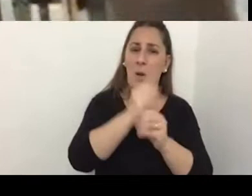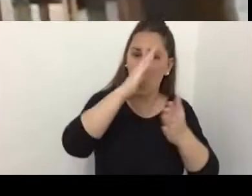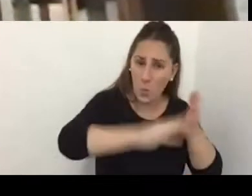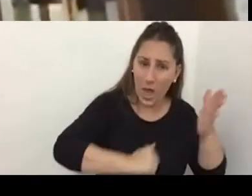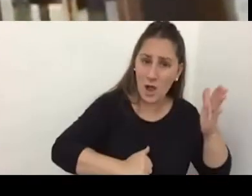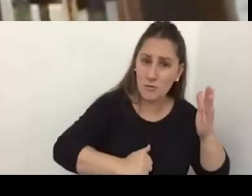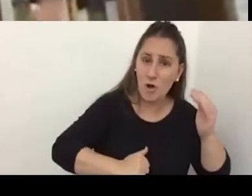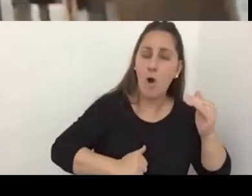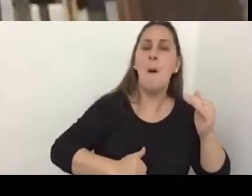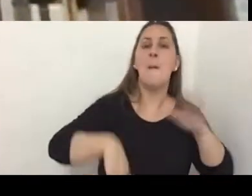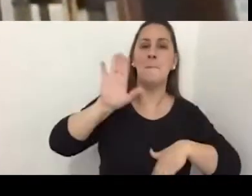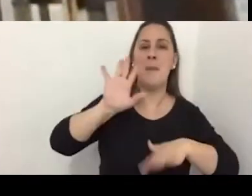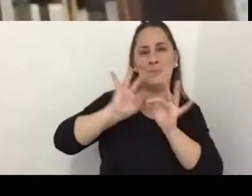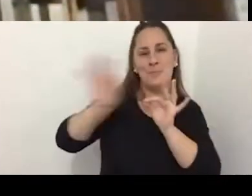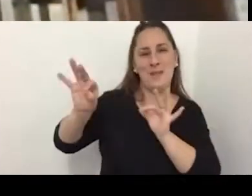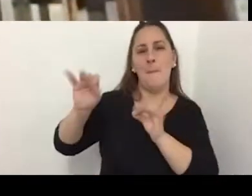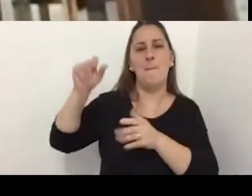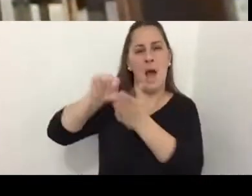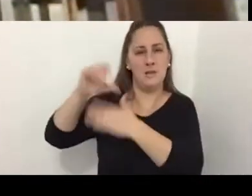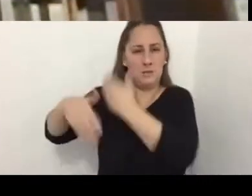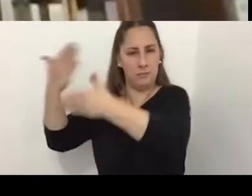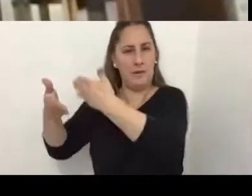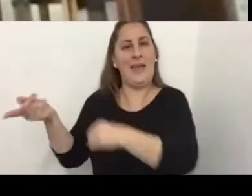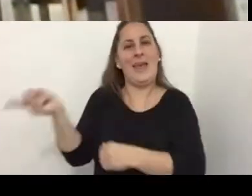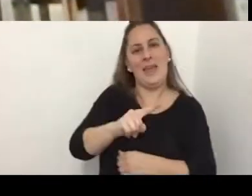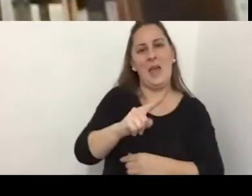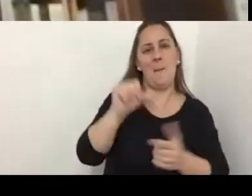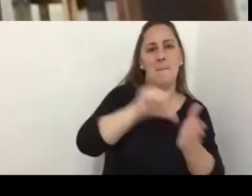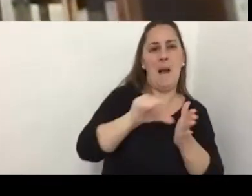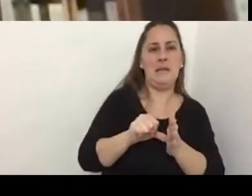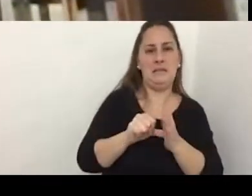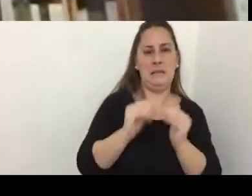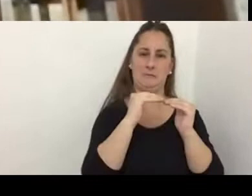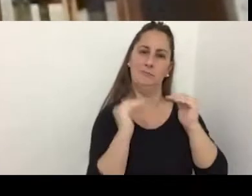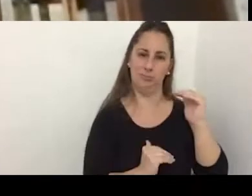cerca de los países más desarrollados que de los que están en peores situación.